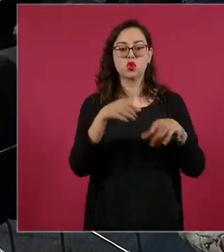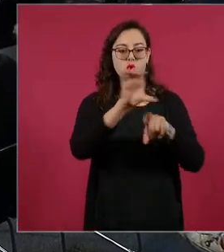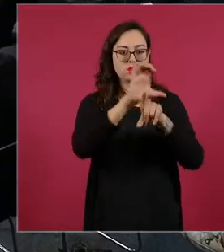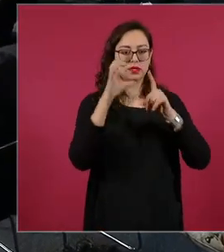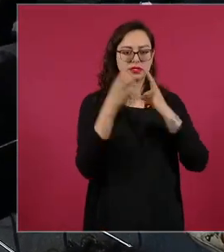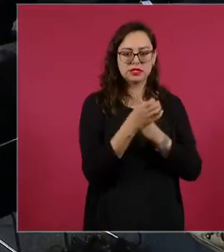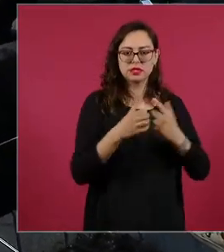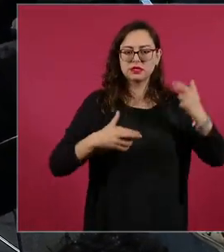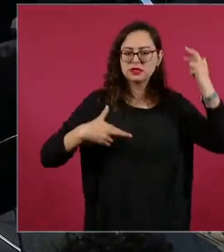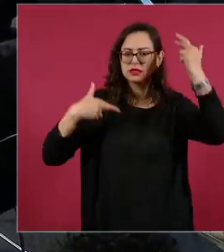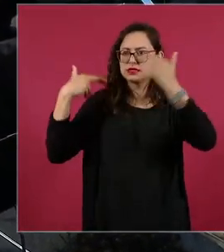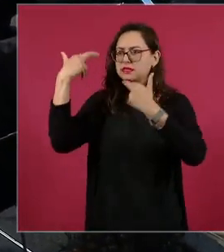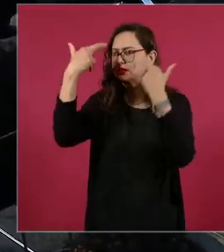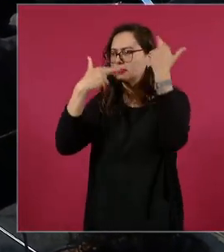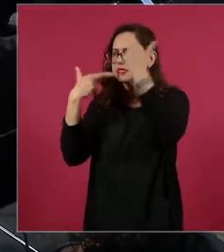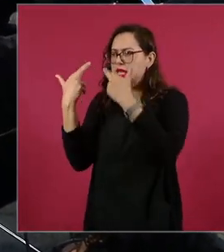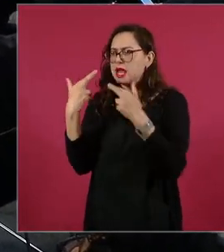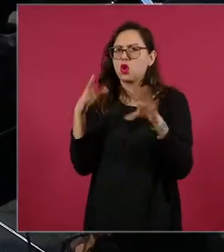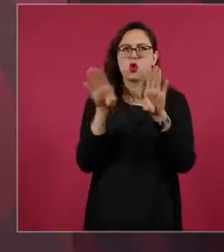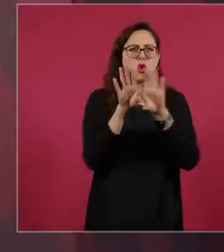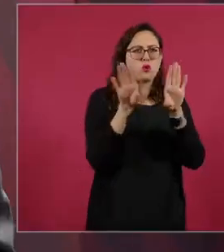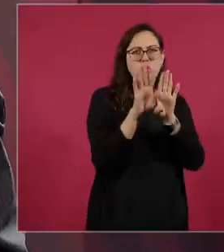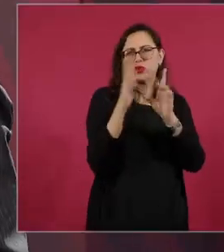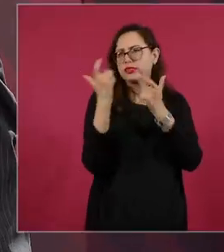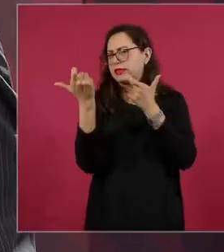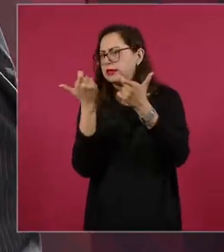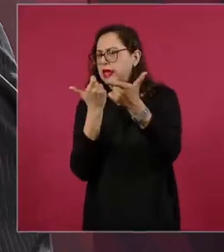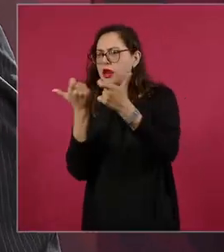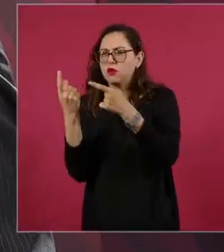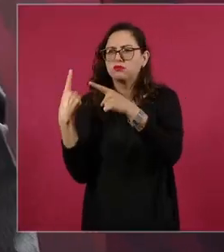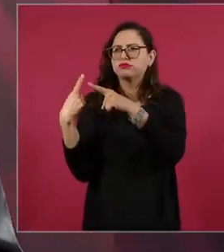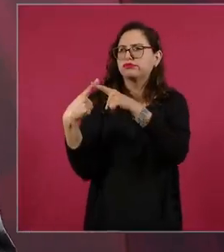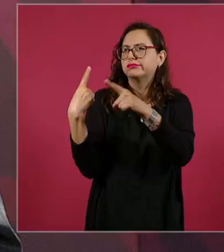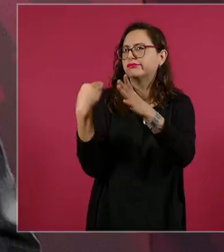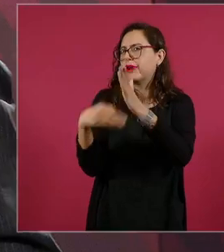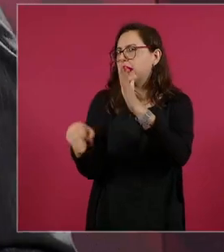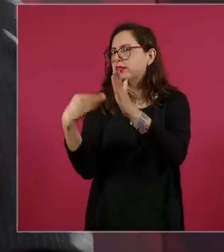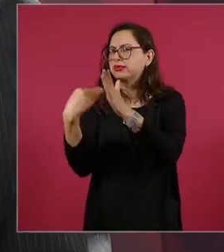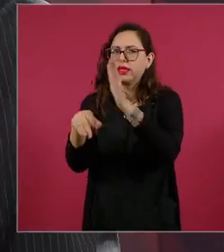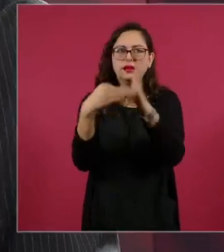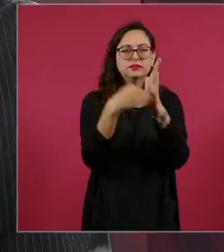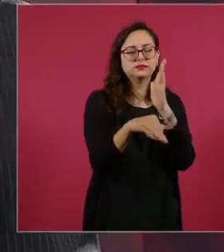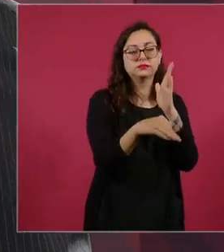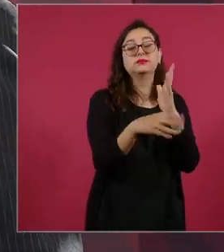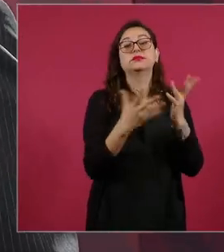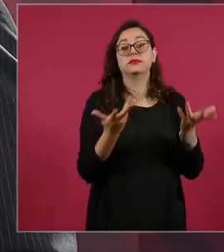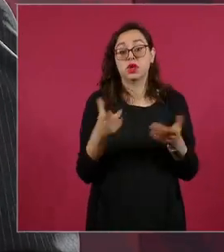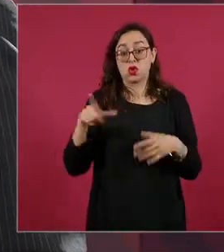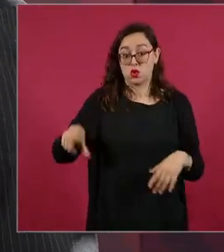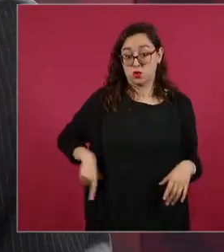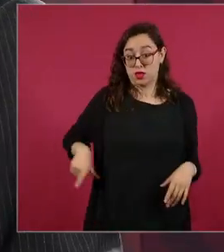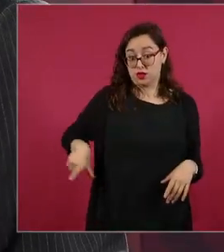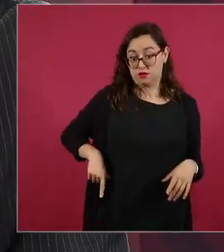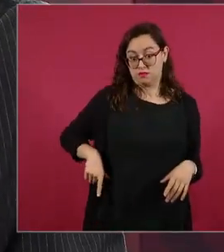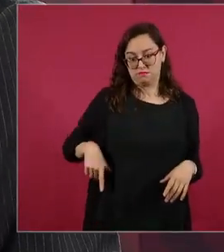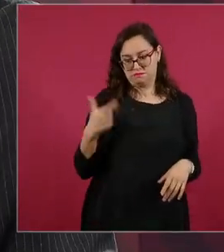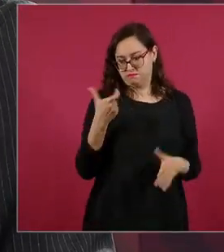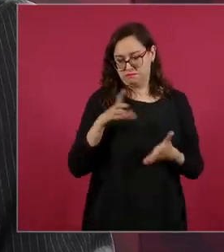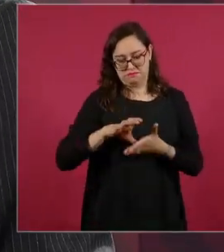la tesorera de ese comité de salud ya recibió un dinero con una tarjeta